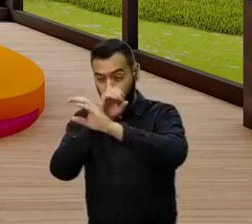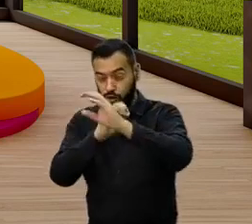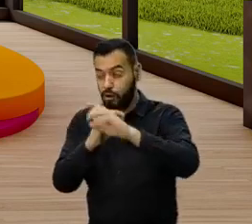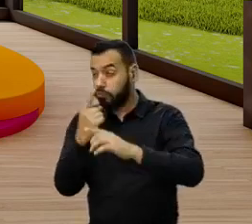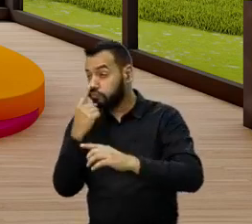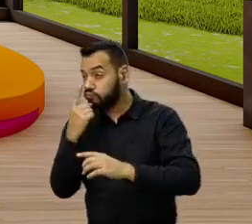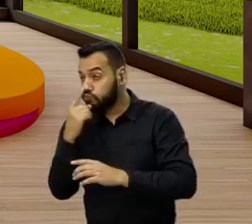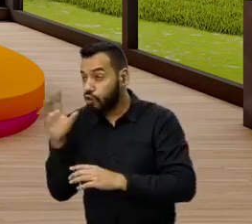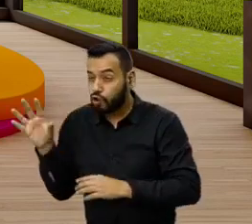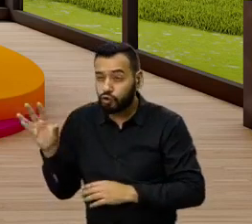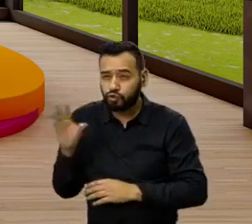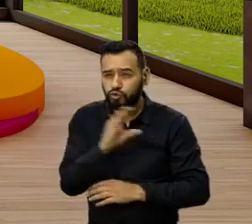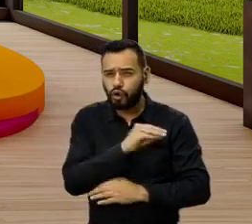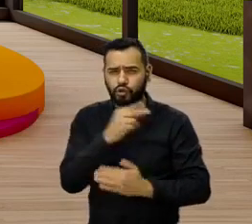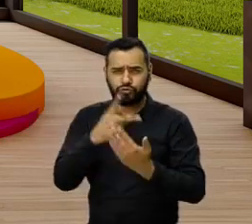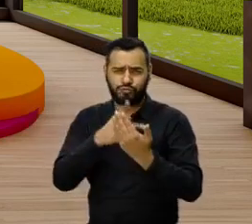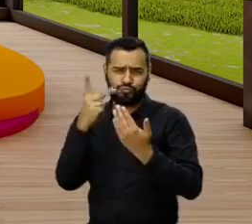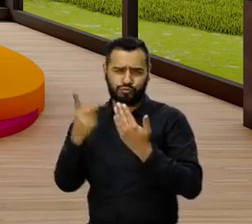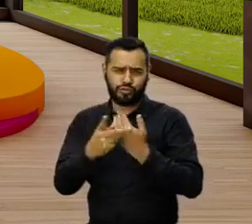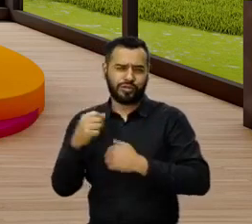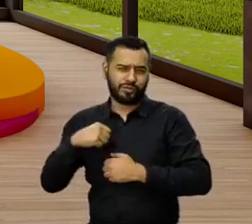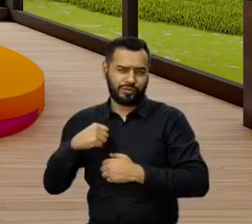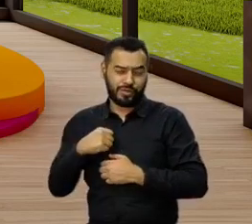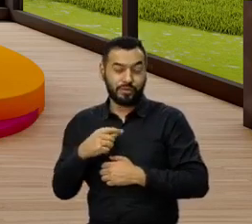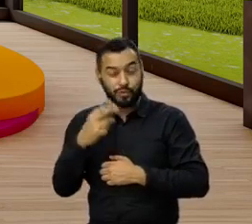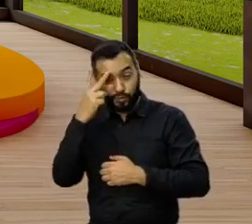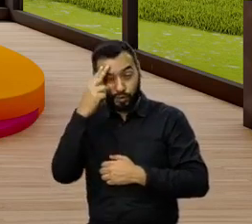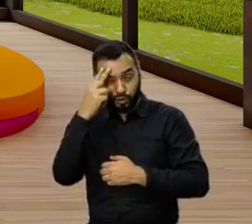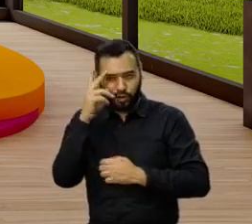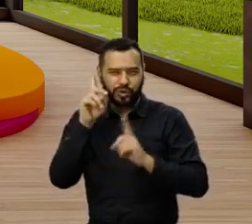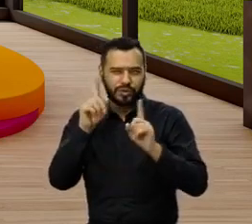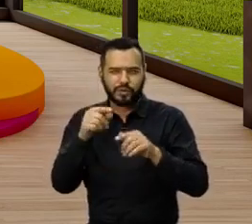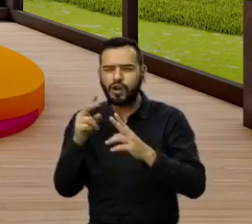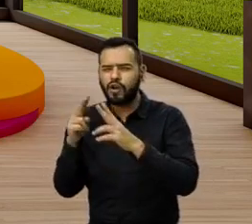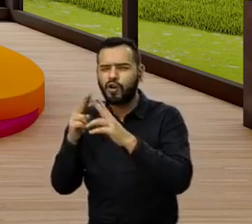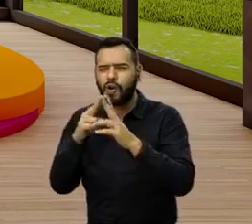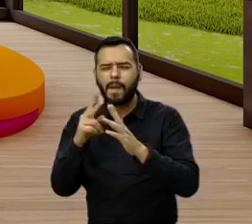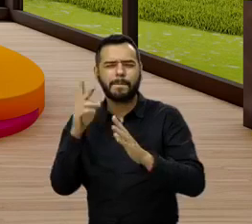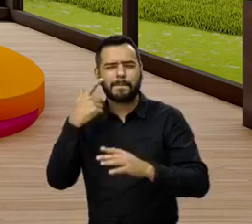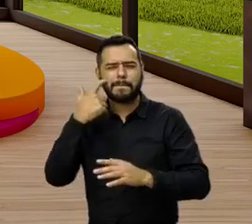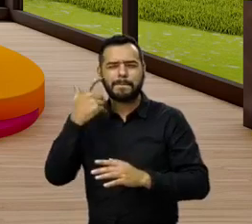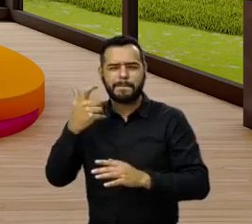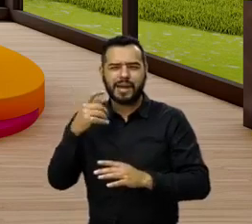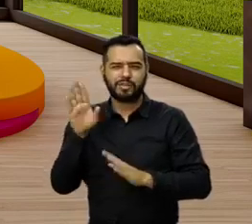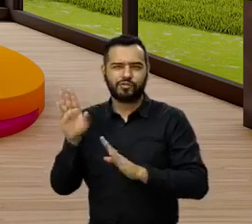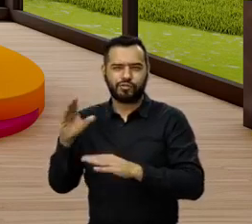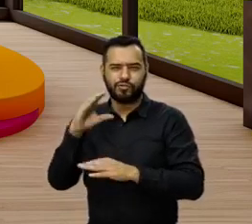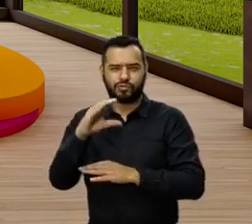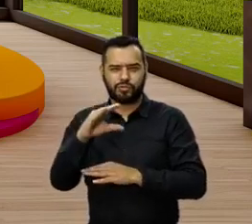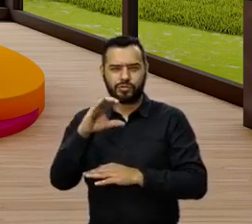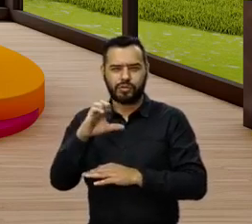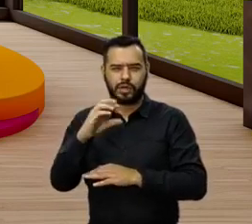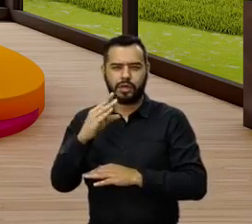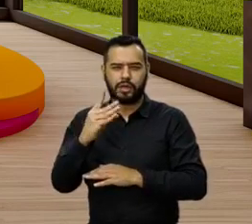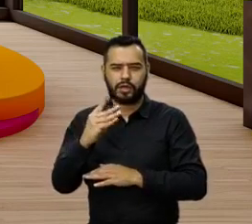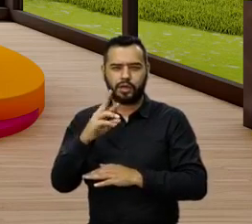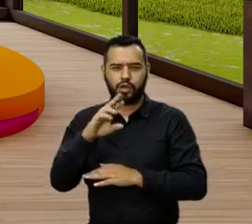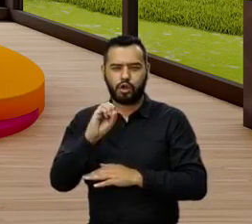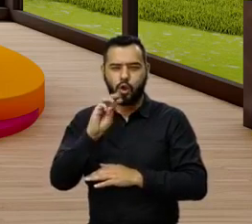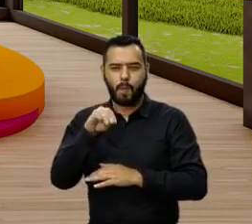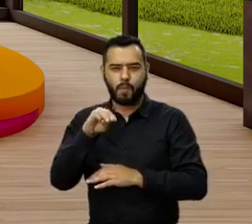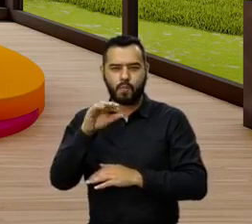poder ver todos todos los proyectos que tenemos pero obviamente pues la idea es que ustedes puedan conocer mucho más acerca de pedro